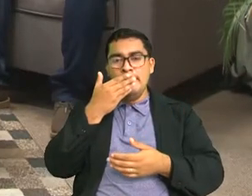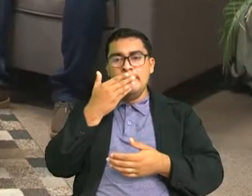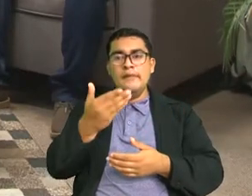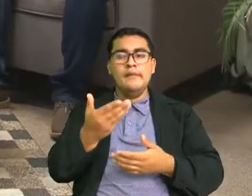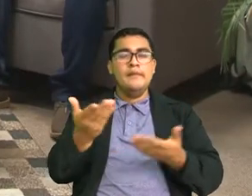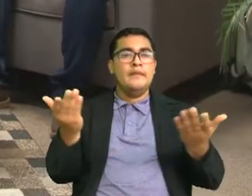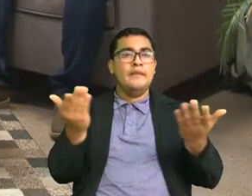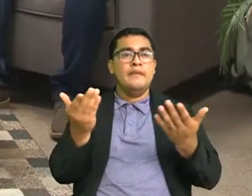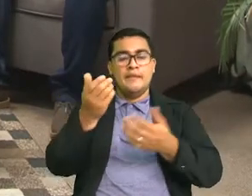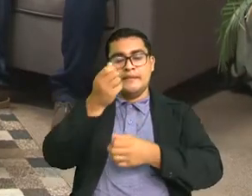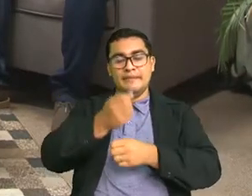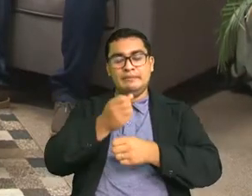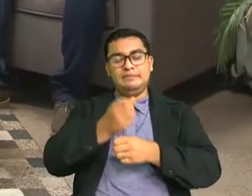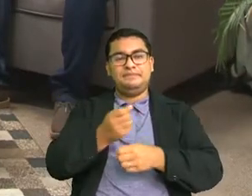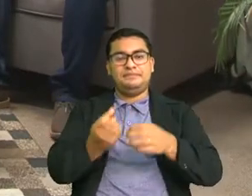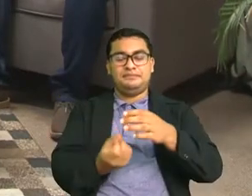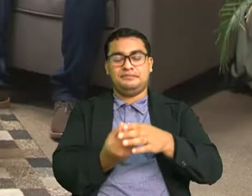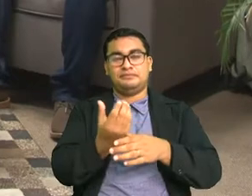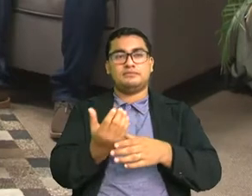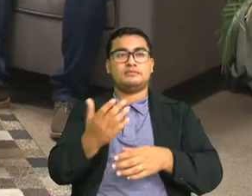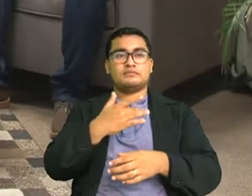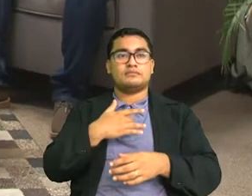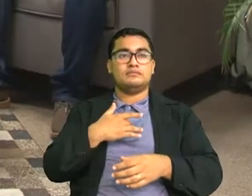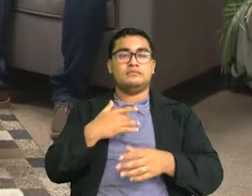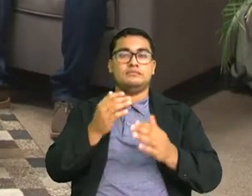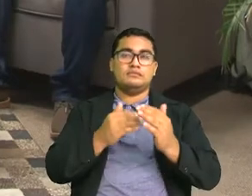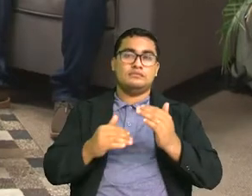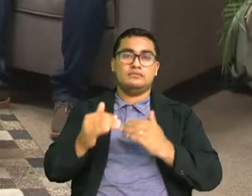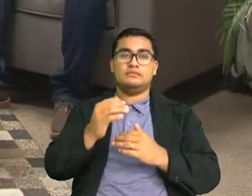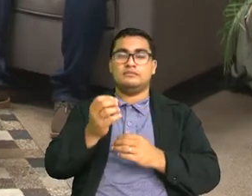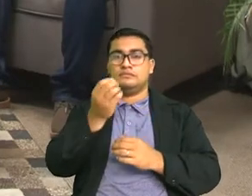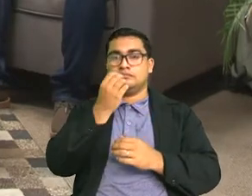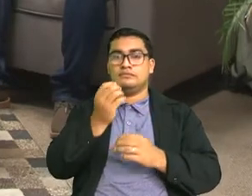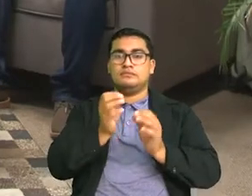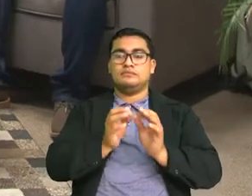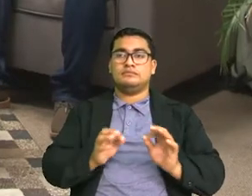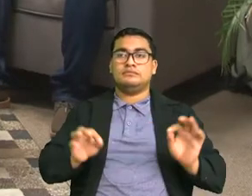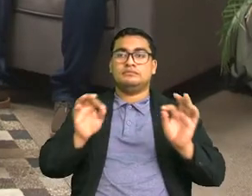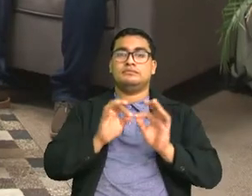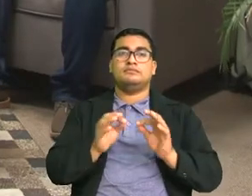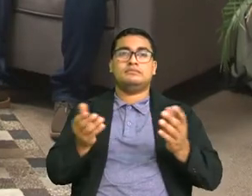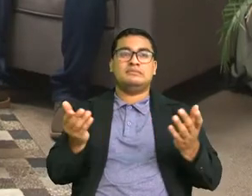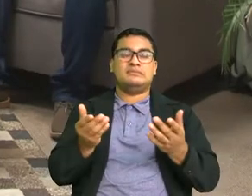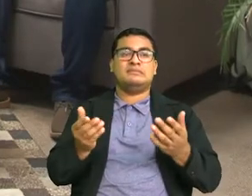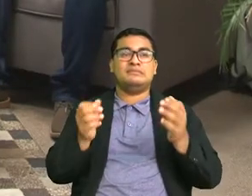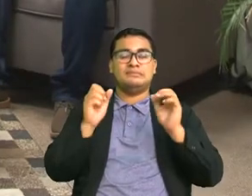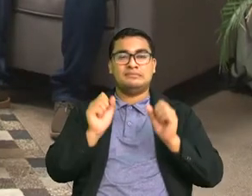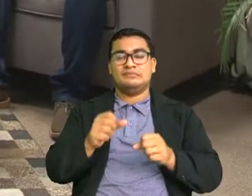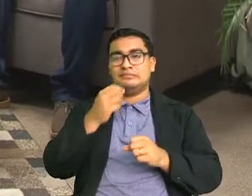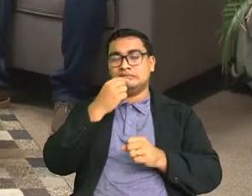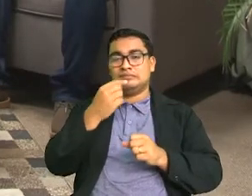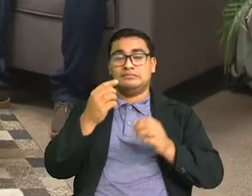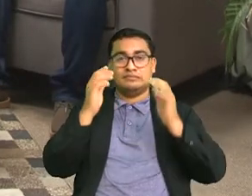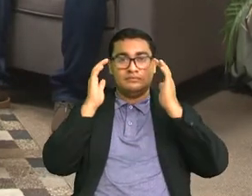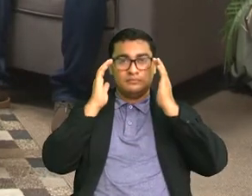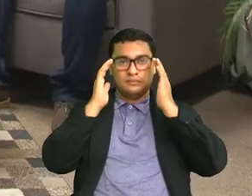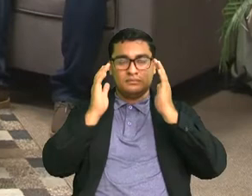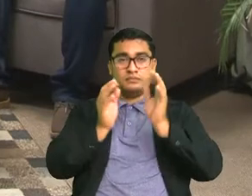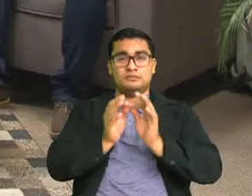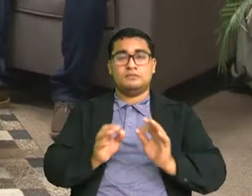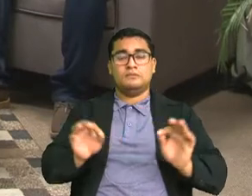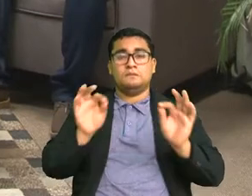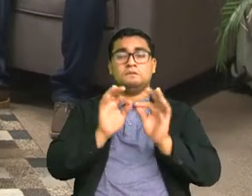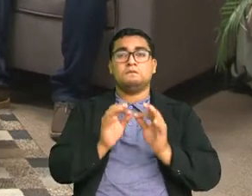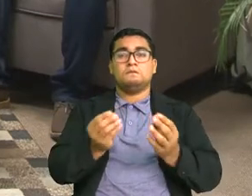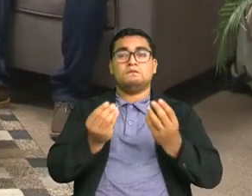propia producción y además incrementar la toxicidad del alimento y además la disponibilidad nos pone en una vulnerabilidad bastante importante